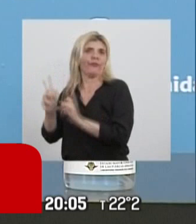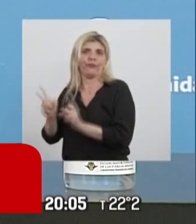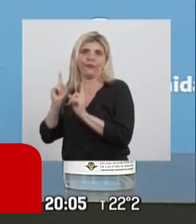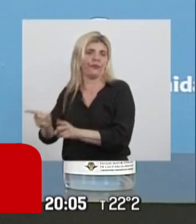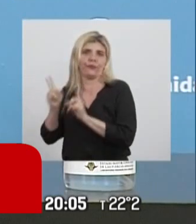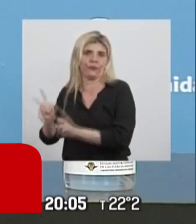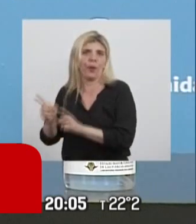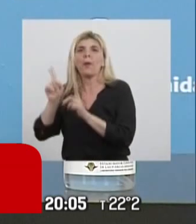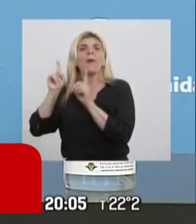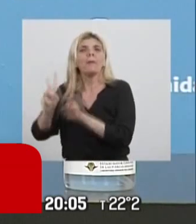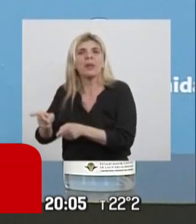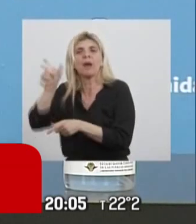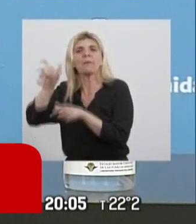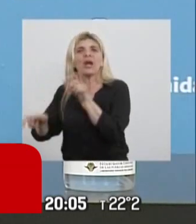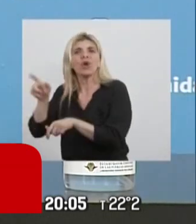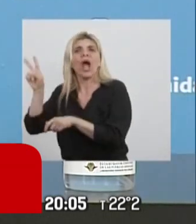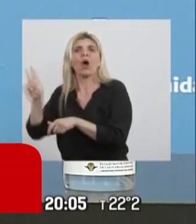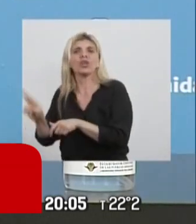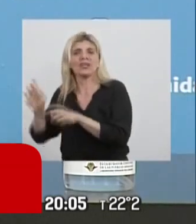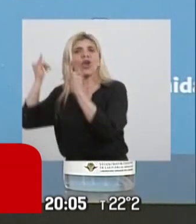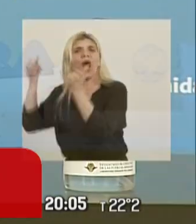autorizados porque realizan actividades esenciales.